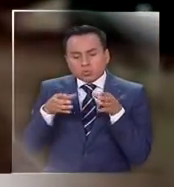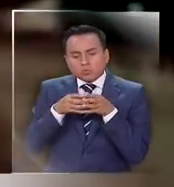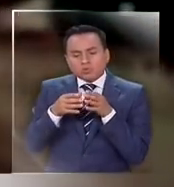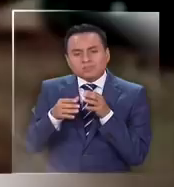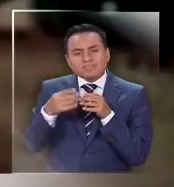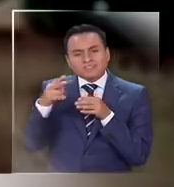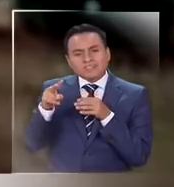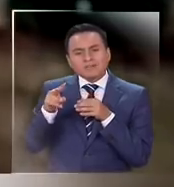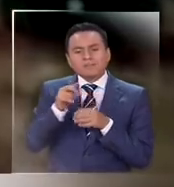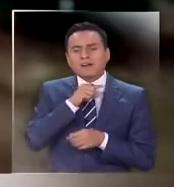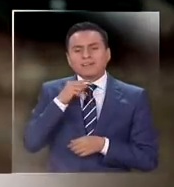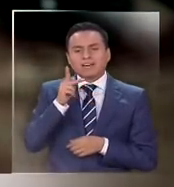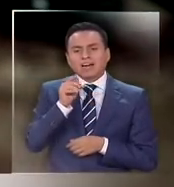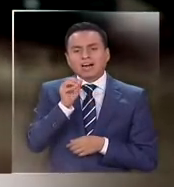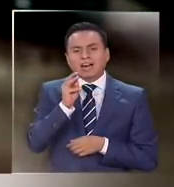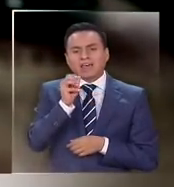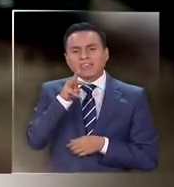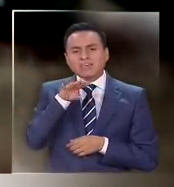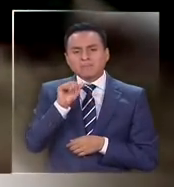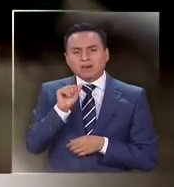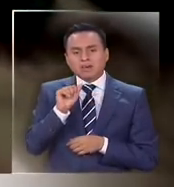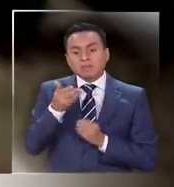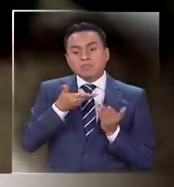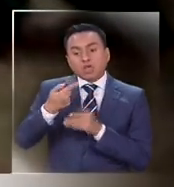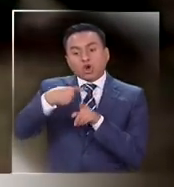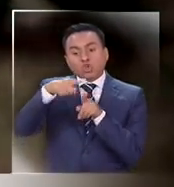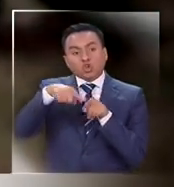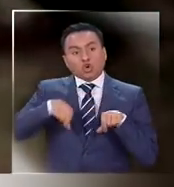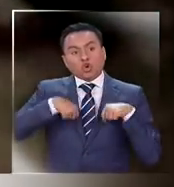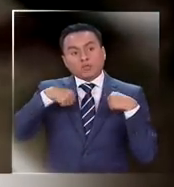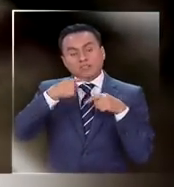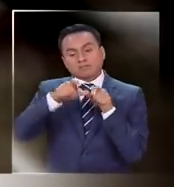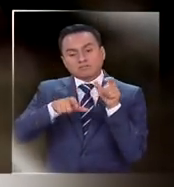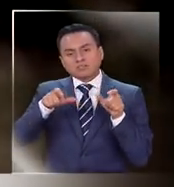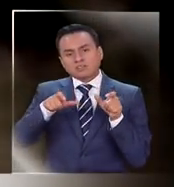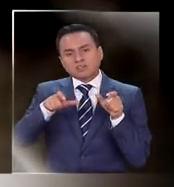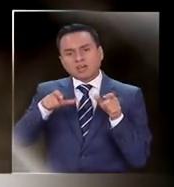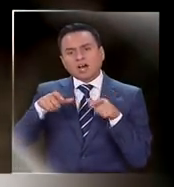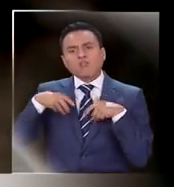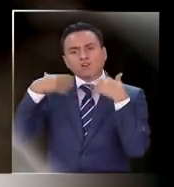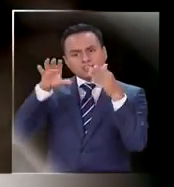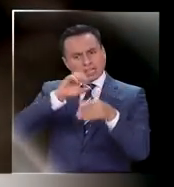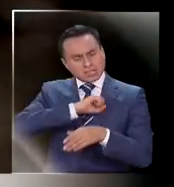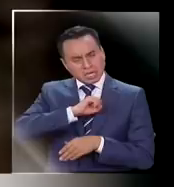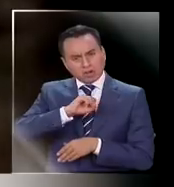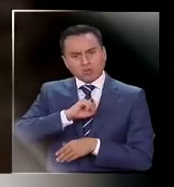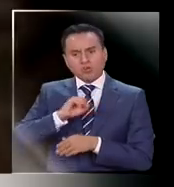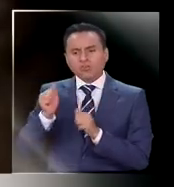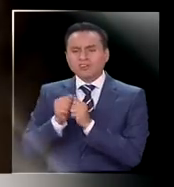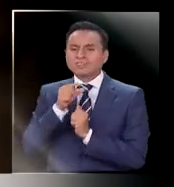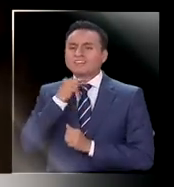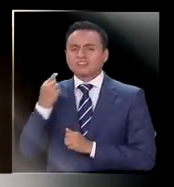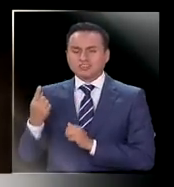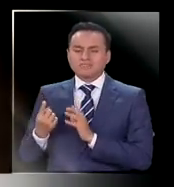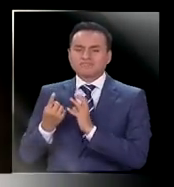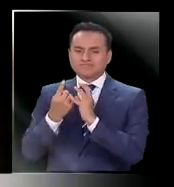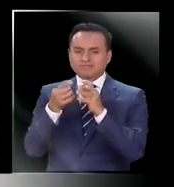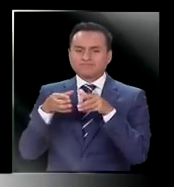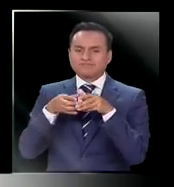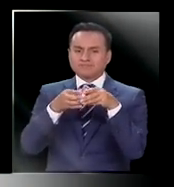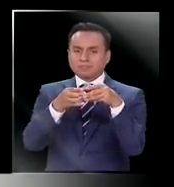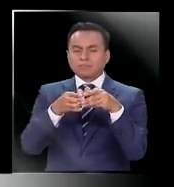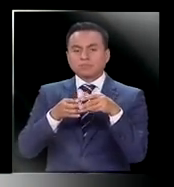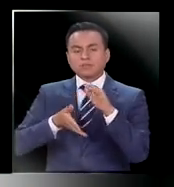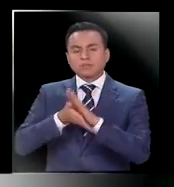cercano al padre Karadima, es invitado, junto a otros jóvenes, a salir fuera de Santiago con el sacerdote.